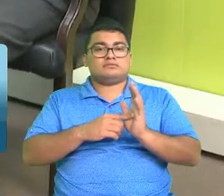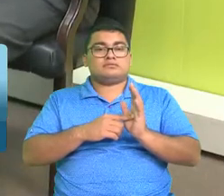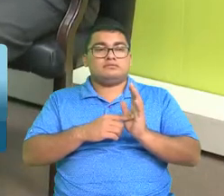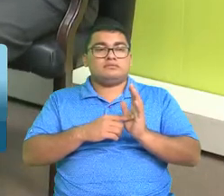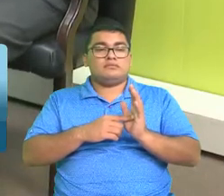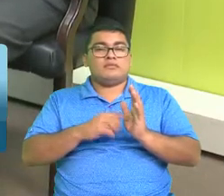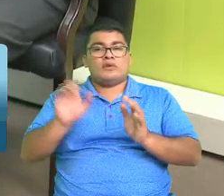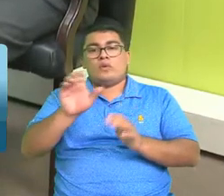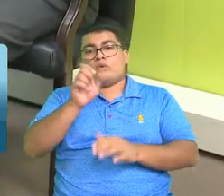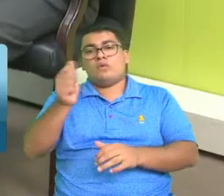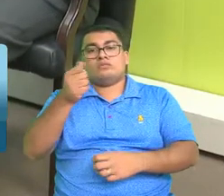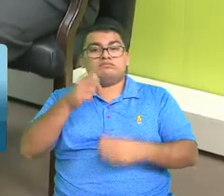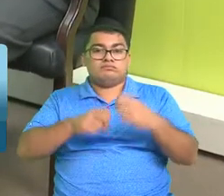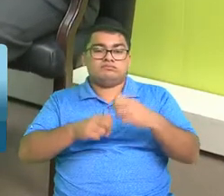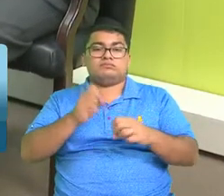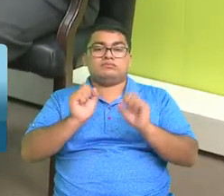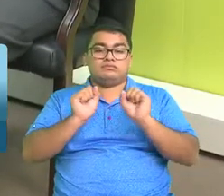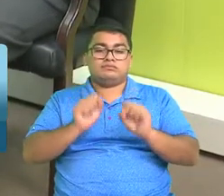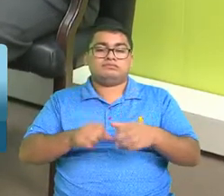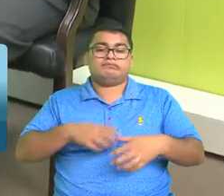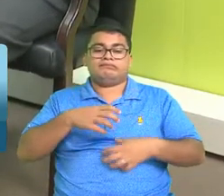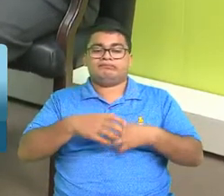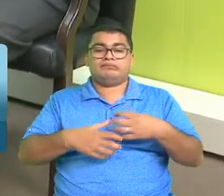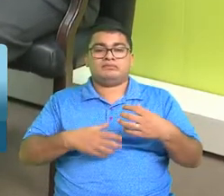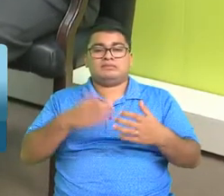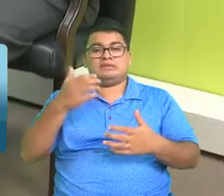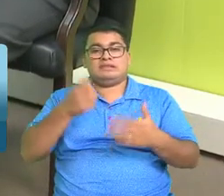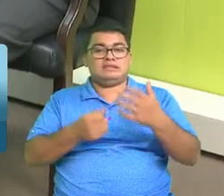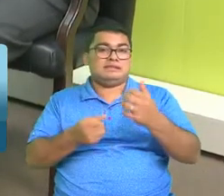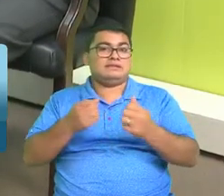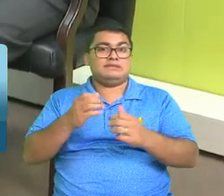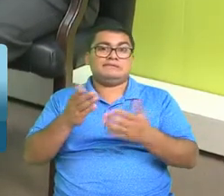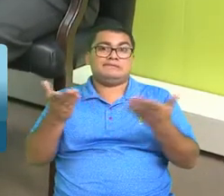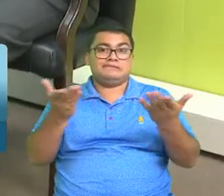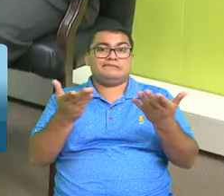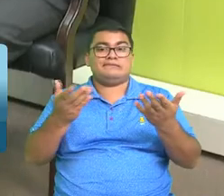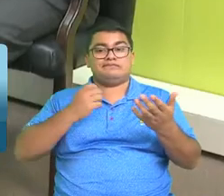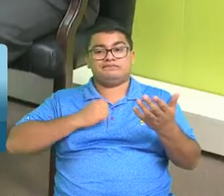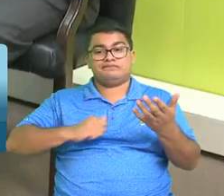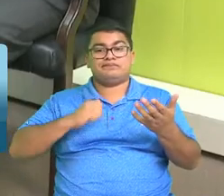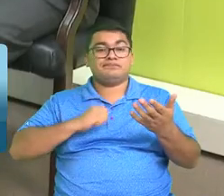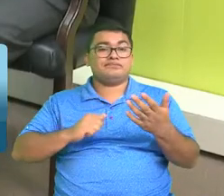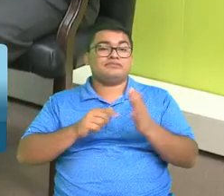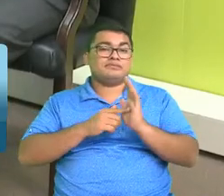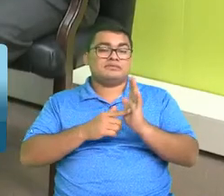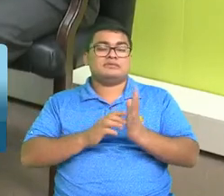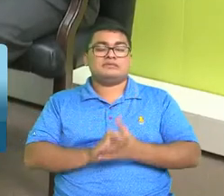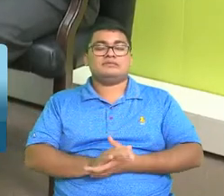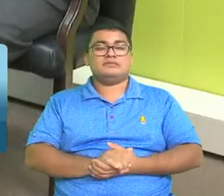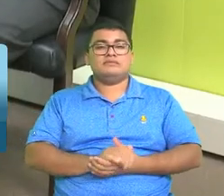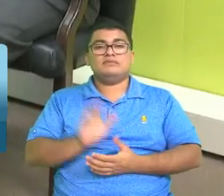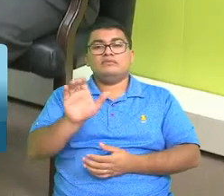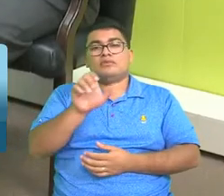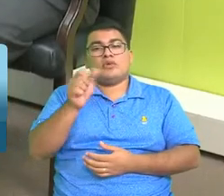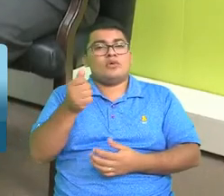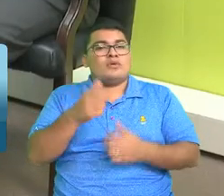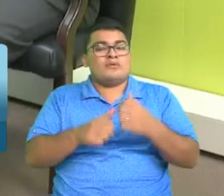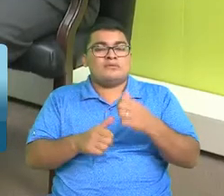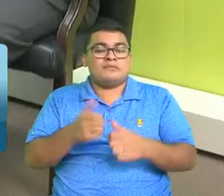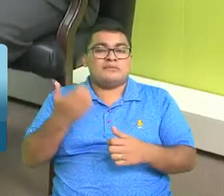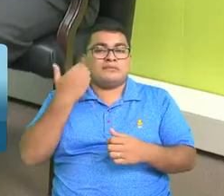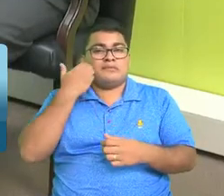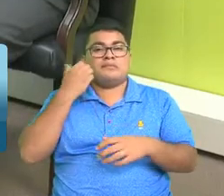¿qué otras afectaciones puede provocar la intolerancia a la lactosa, aparte de la diarrea? ¿Qué otras afectaciones